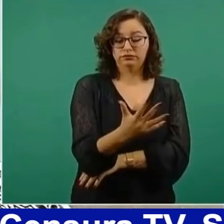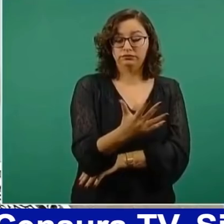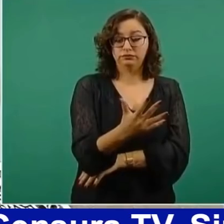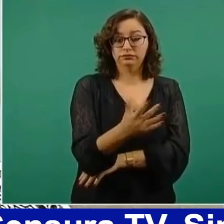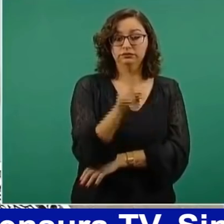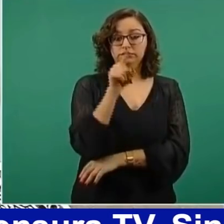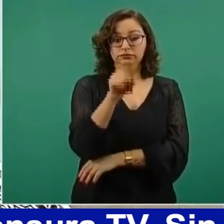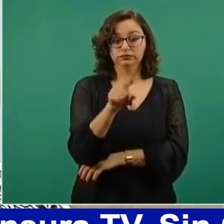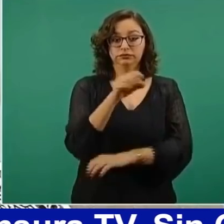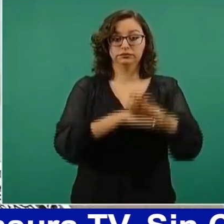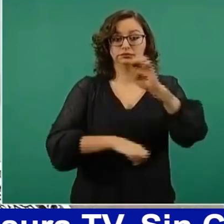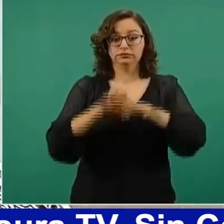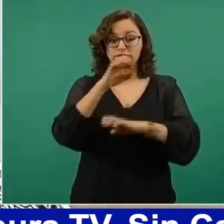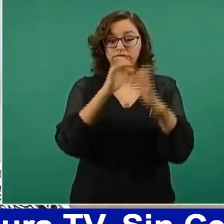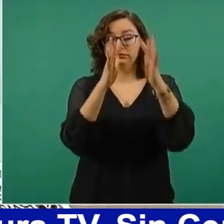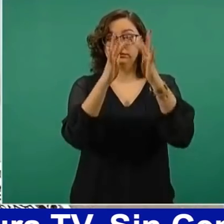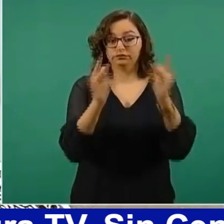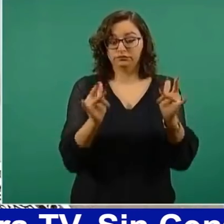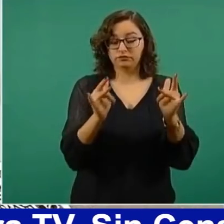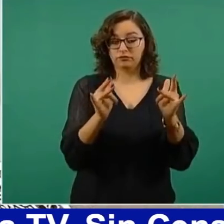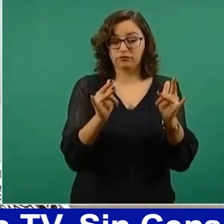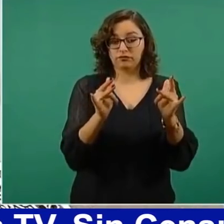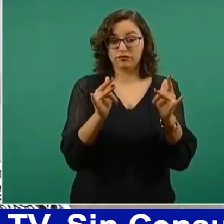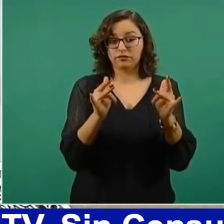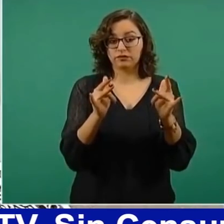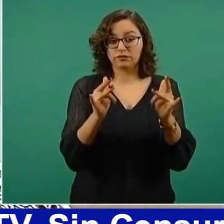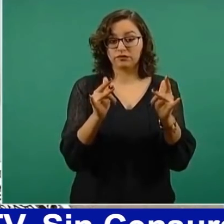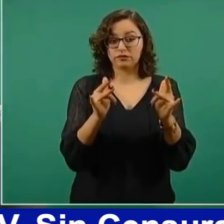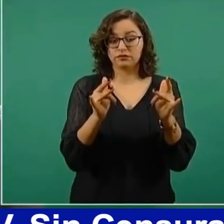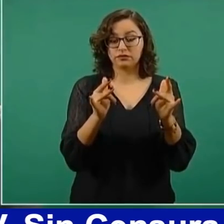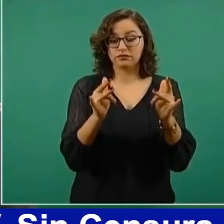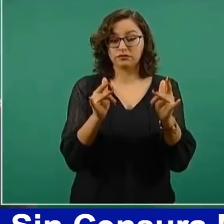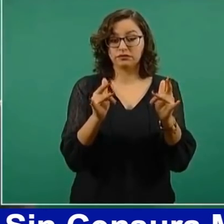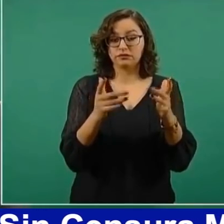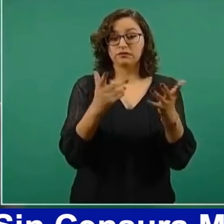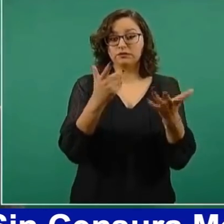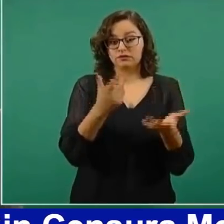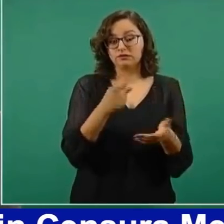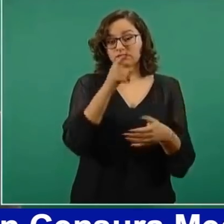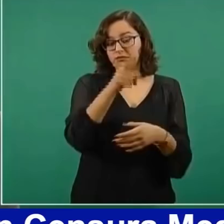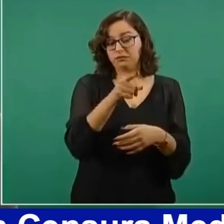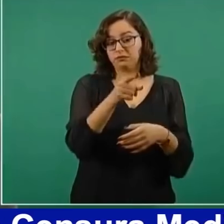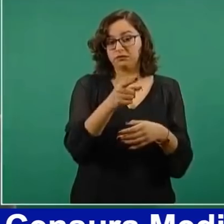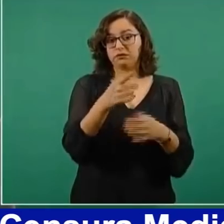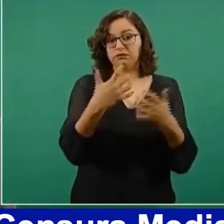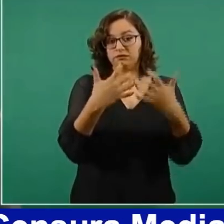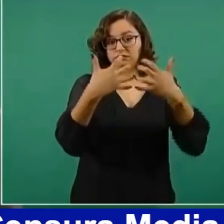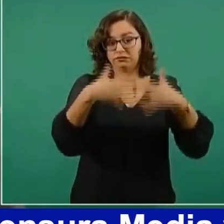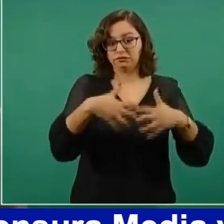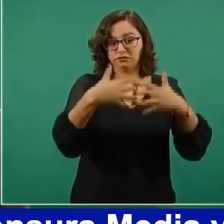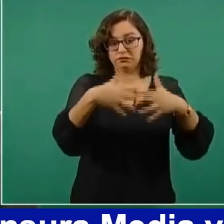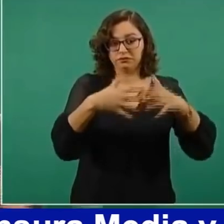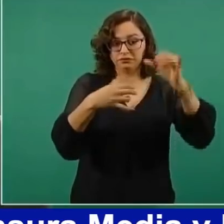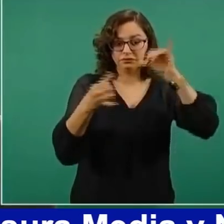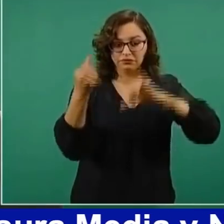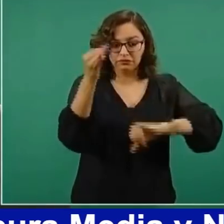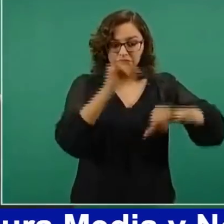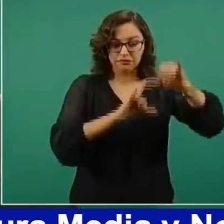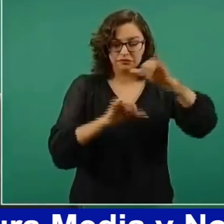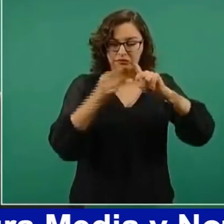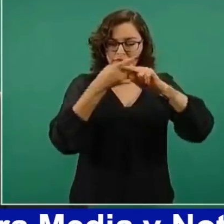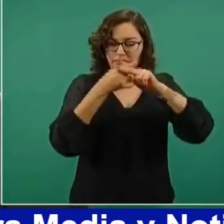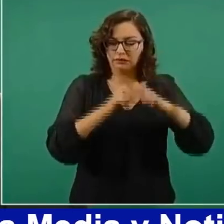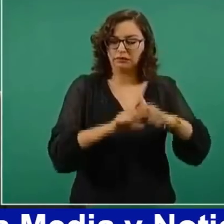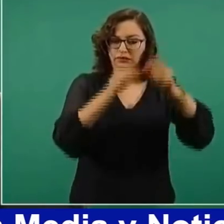una empresa farmacéutica francesa produciría la semilla, lo que se llama el lote semilla, y la empresa